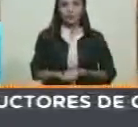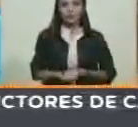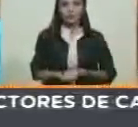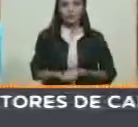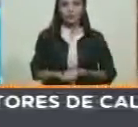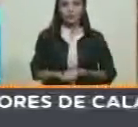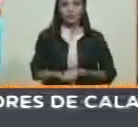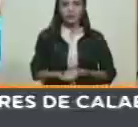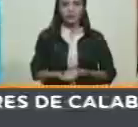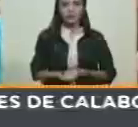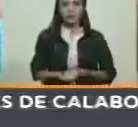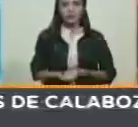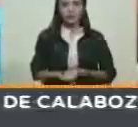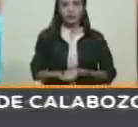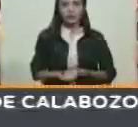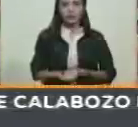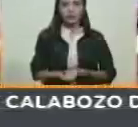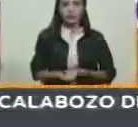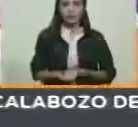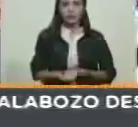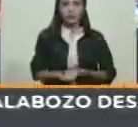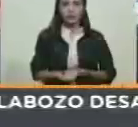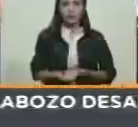yo les voy a decir a ustedes